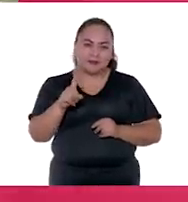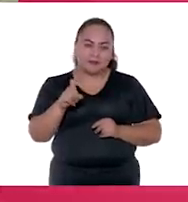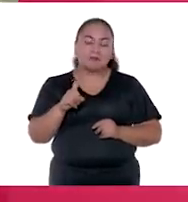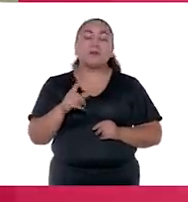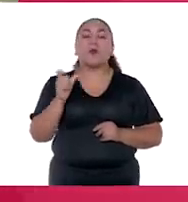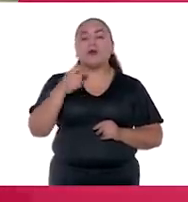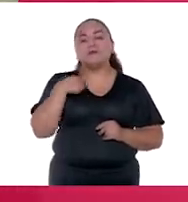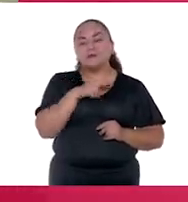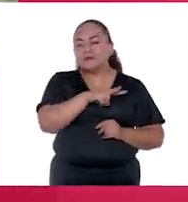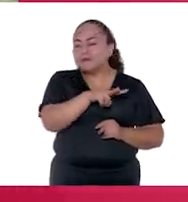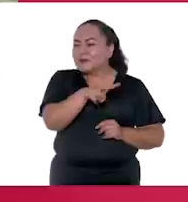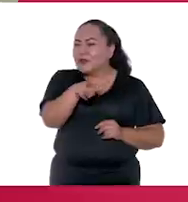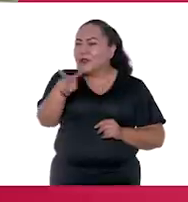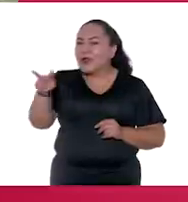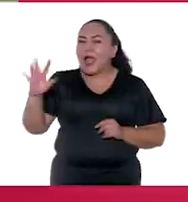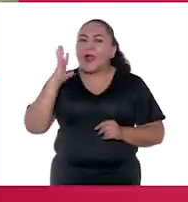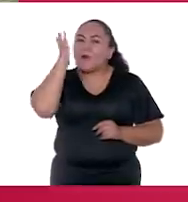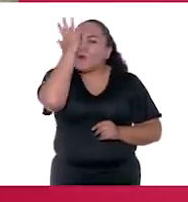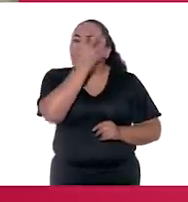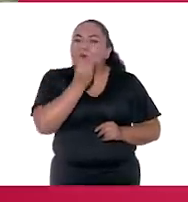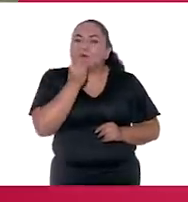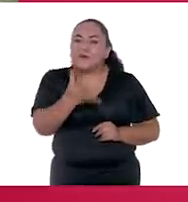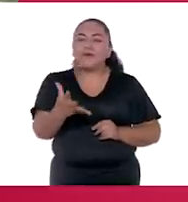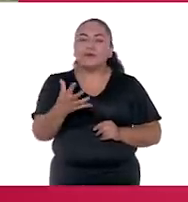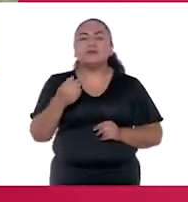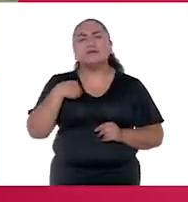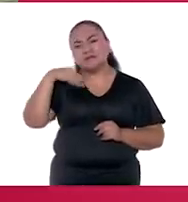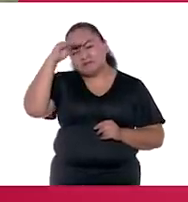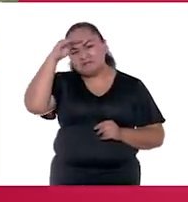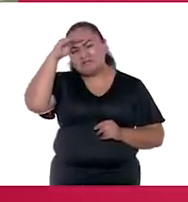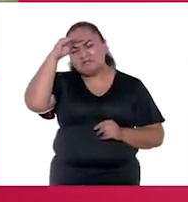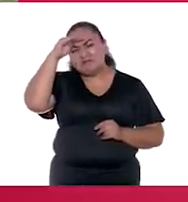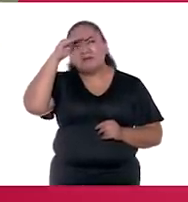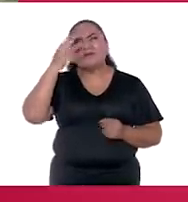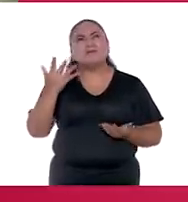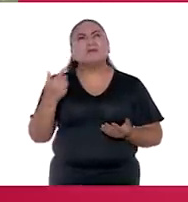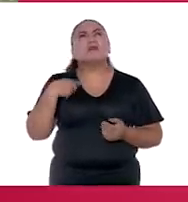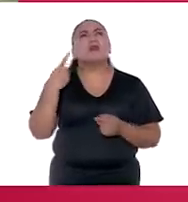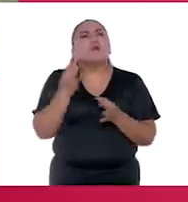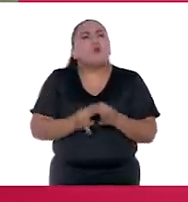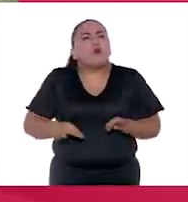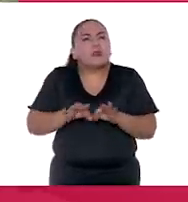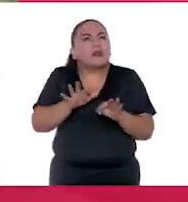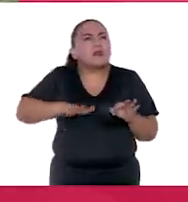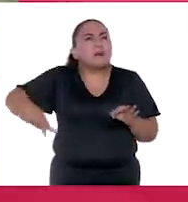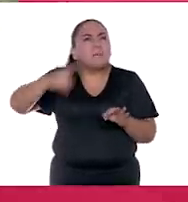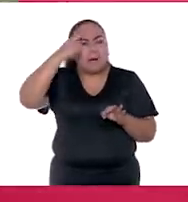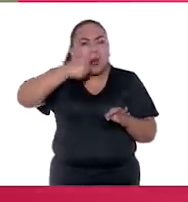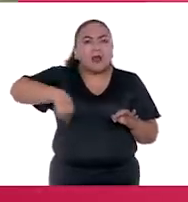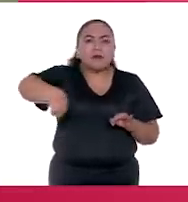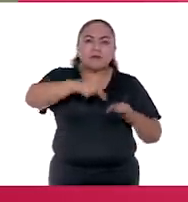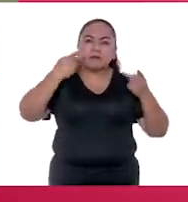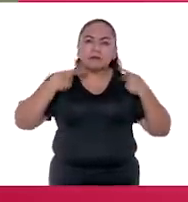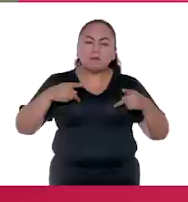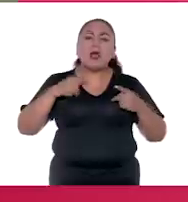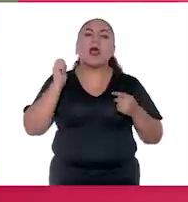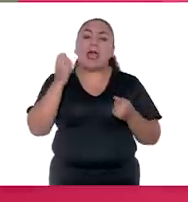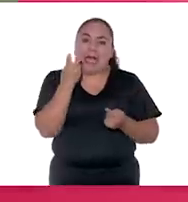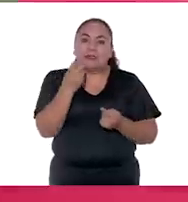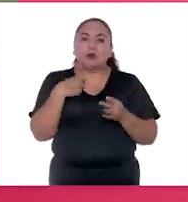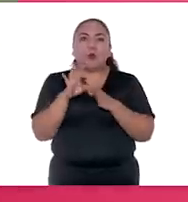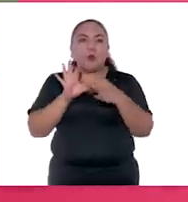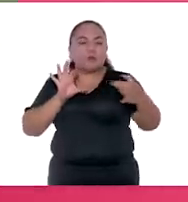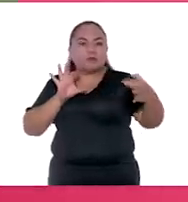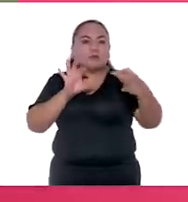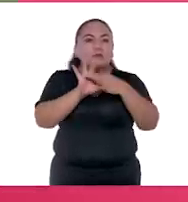Al contemplar estos hermosos lugares, me quedé pensando en la importancia que tienen para el hombre. Y es en esa convivencia con la naturaleza donde